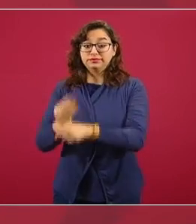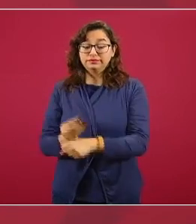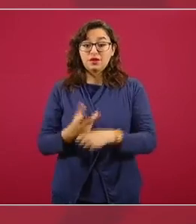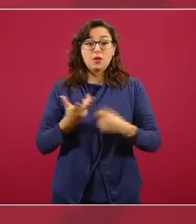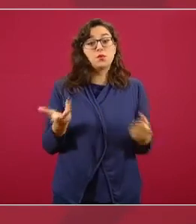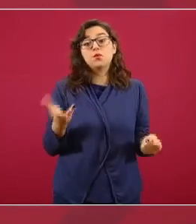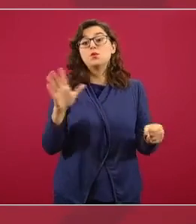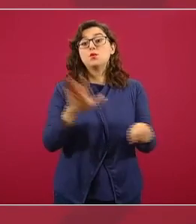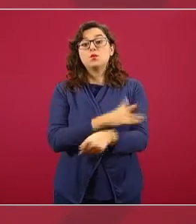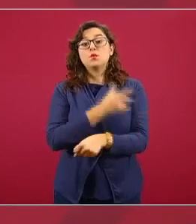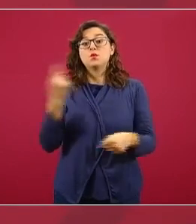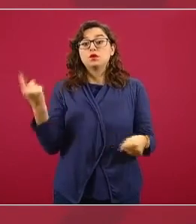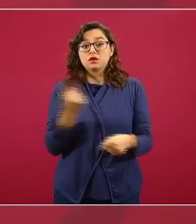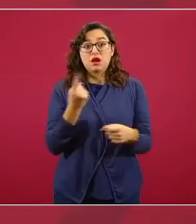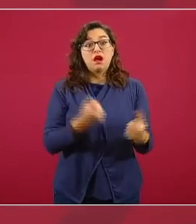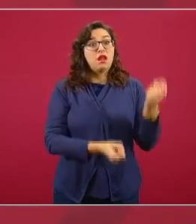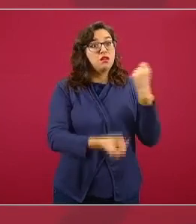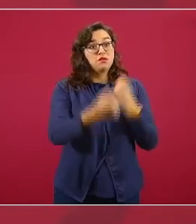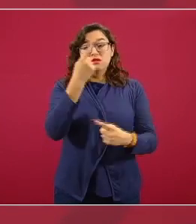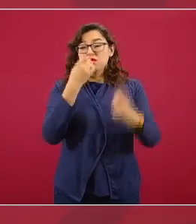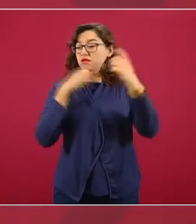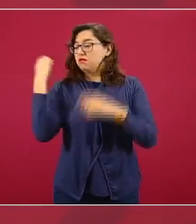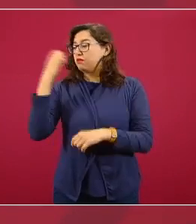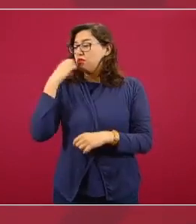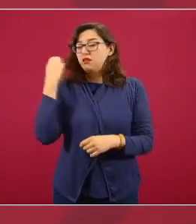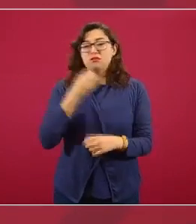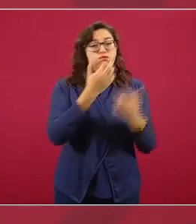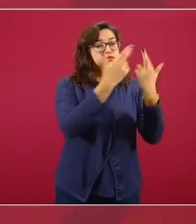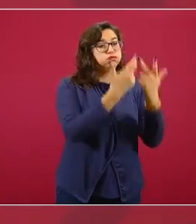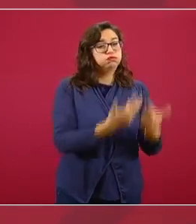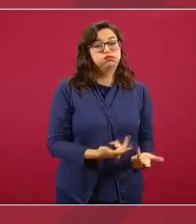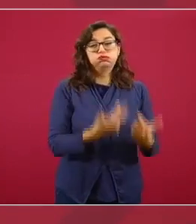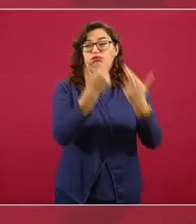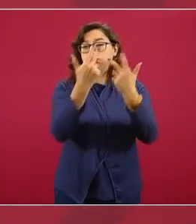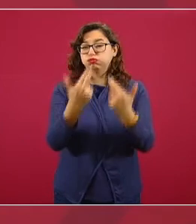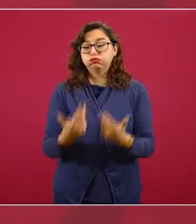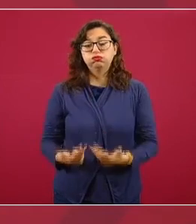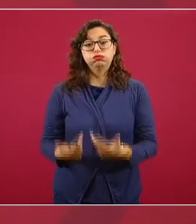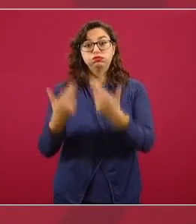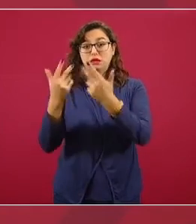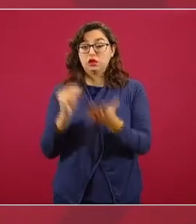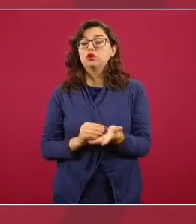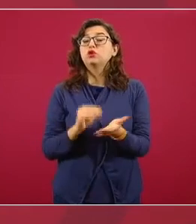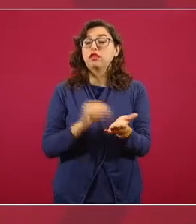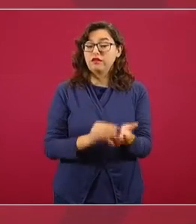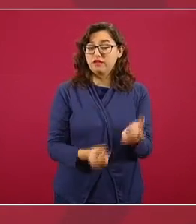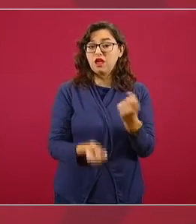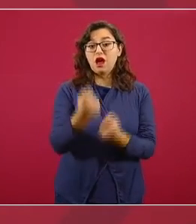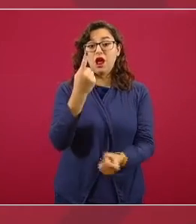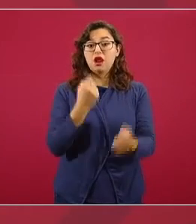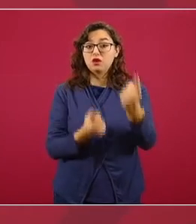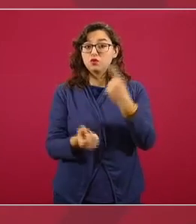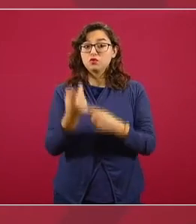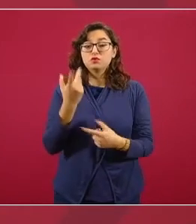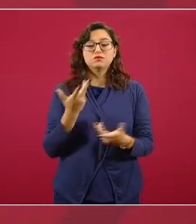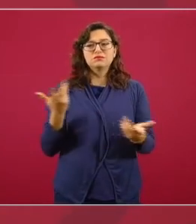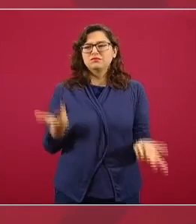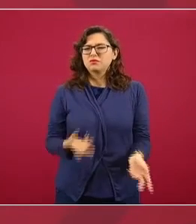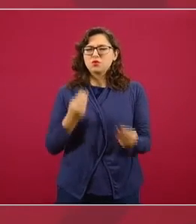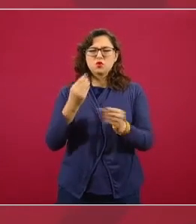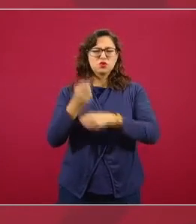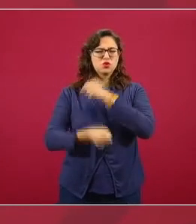siguen estando, porque no hemos podido concluir, en el abandono,